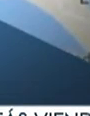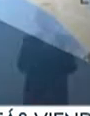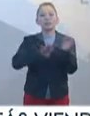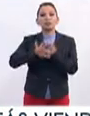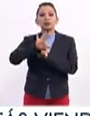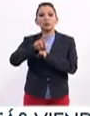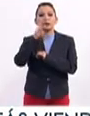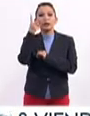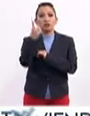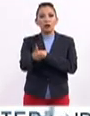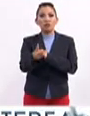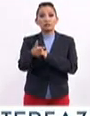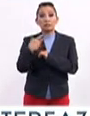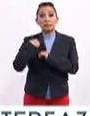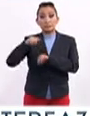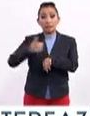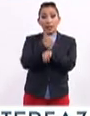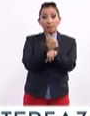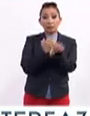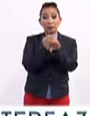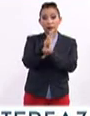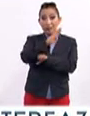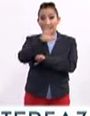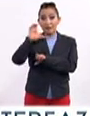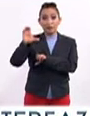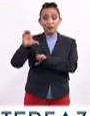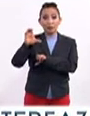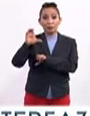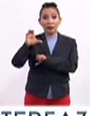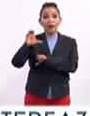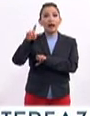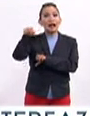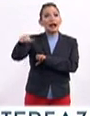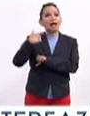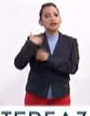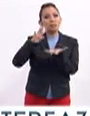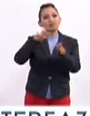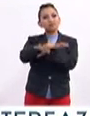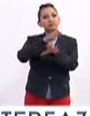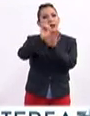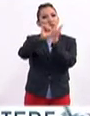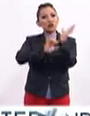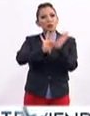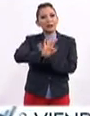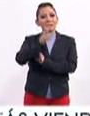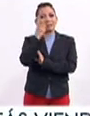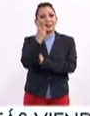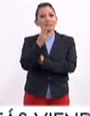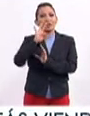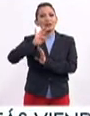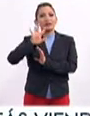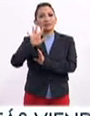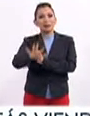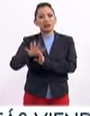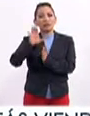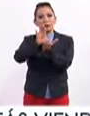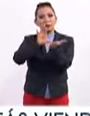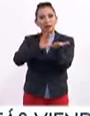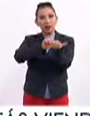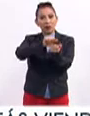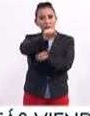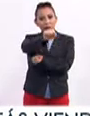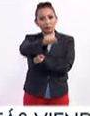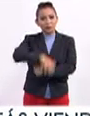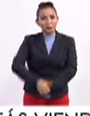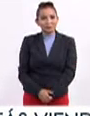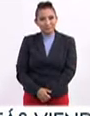En 1952 se crea el Estado de Baja California, al ser modificados los artículos 43 y 45